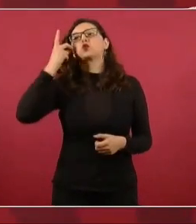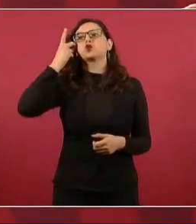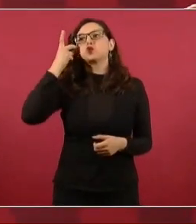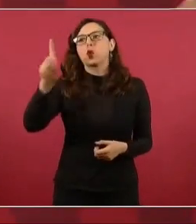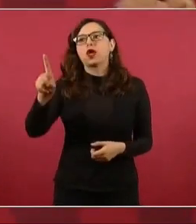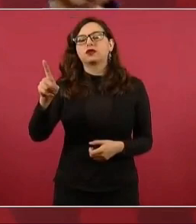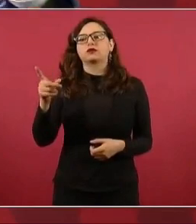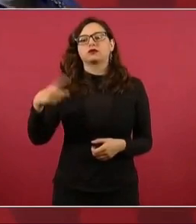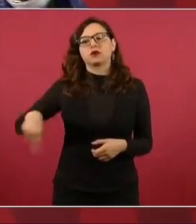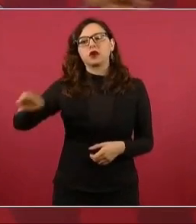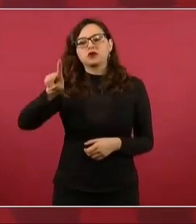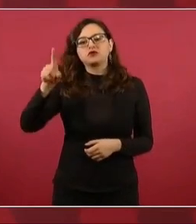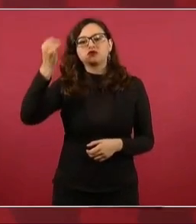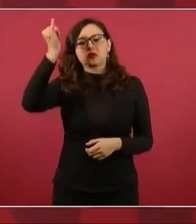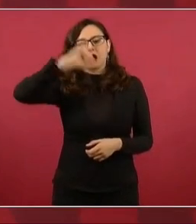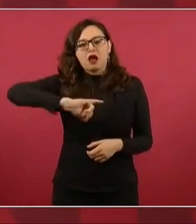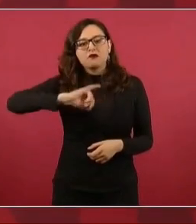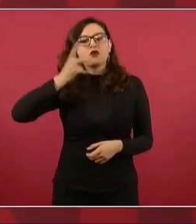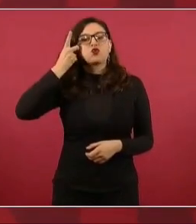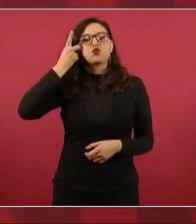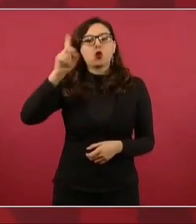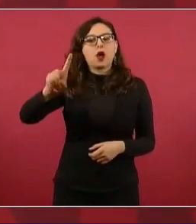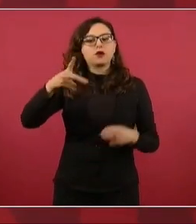hacendados y tenían derecho